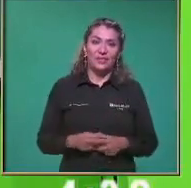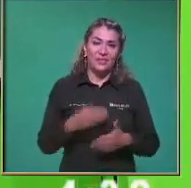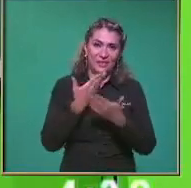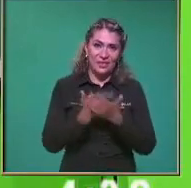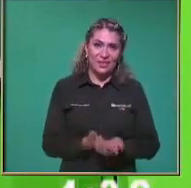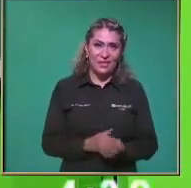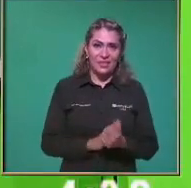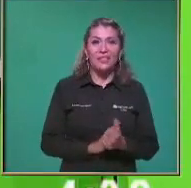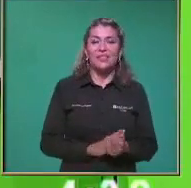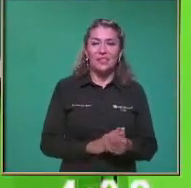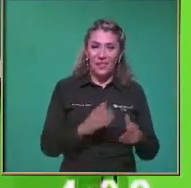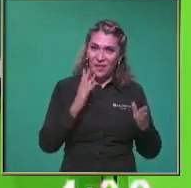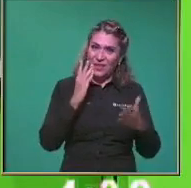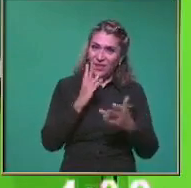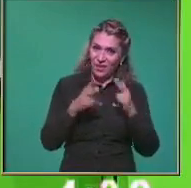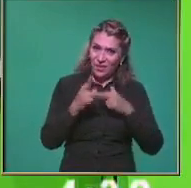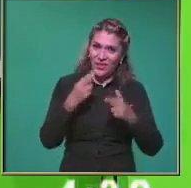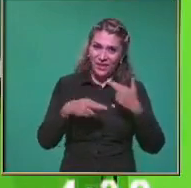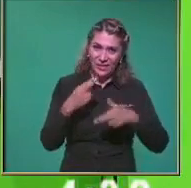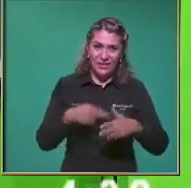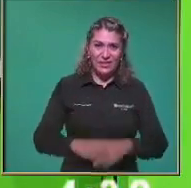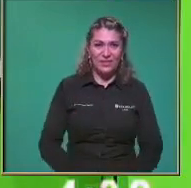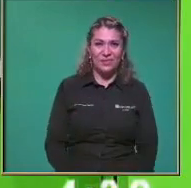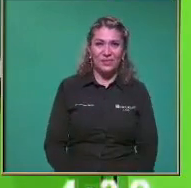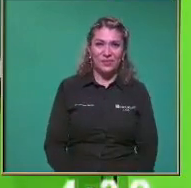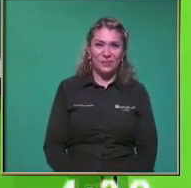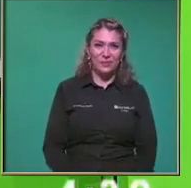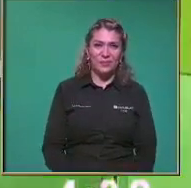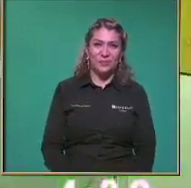otra vez. Bueno, vamos a la pausa y regresamos. No tarden.